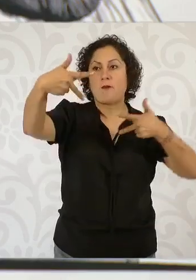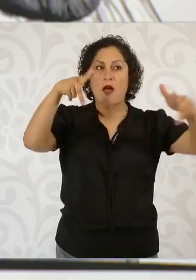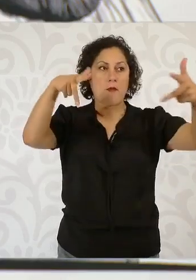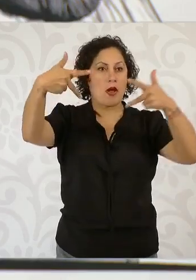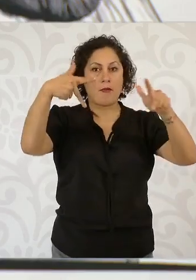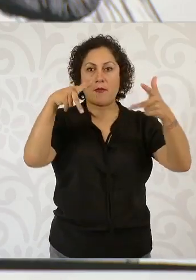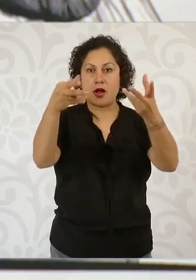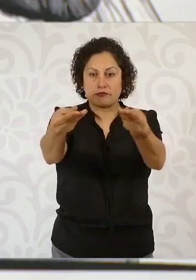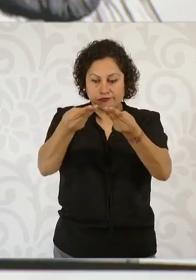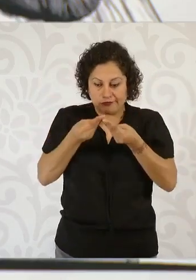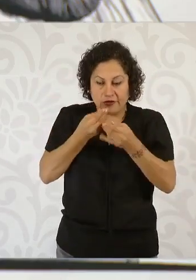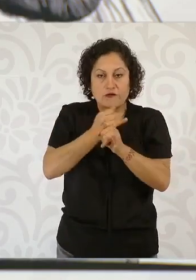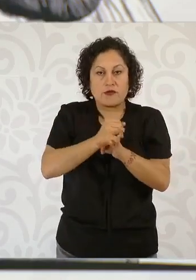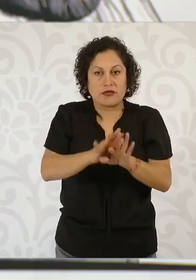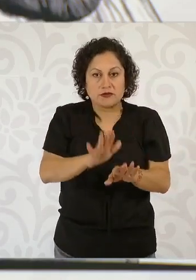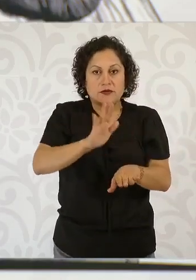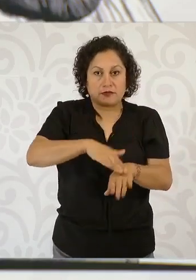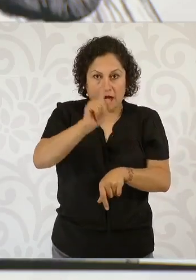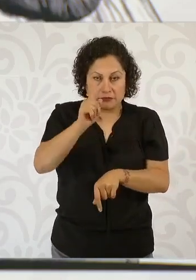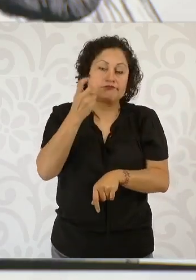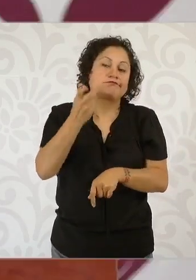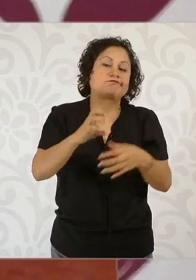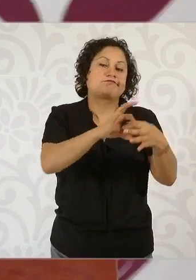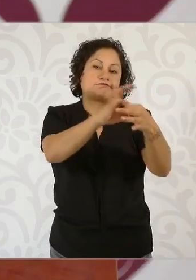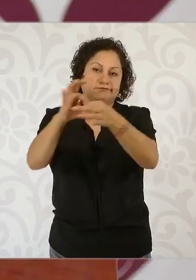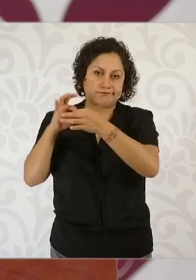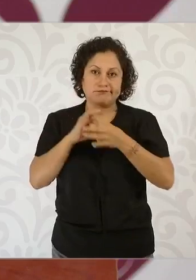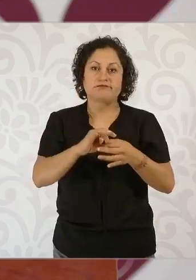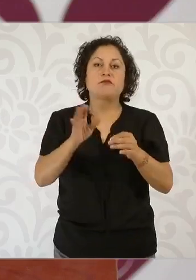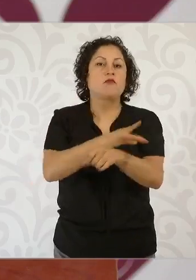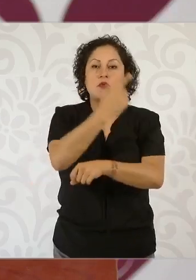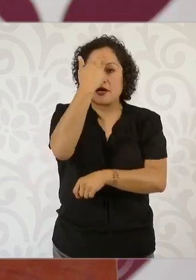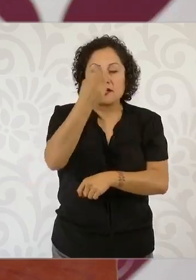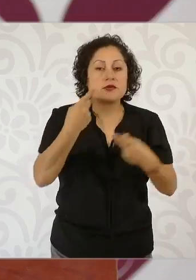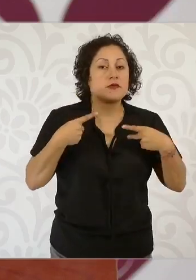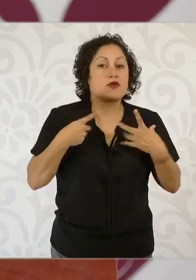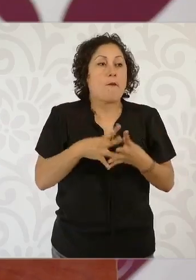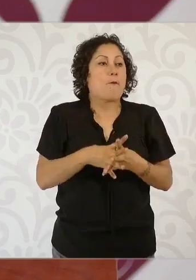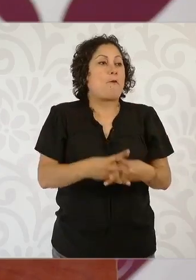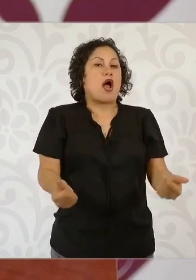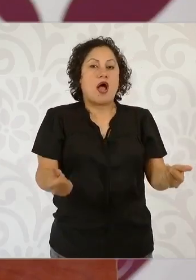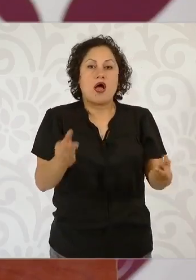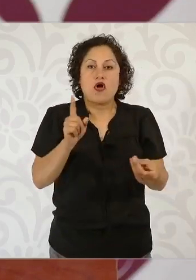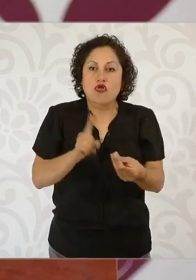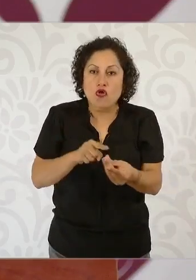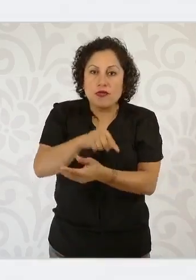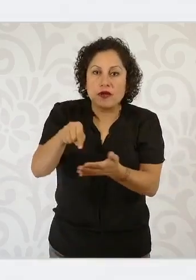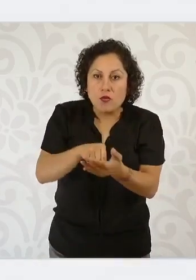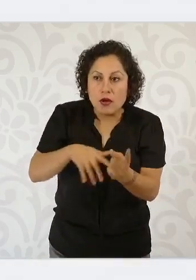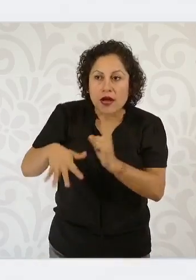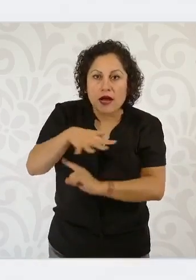nos permitan mayor información de por qué la persona fue desaparecida, dónde desapareció y cómo